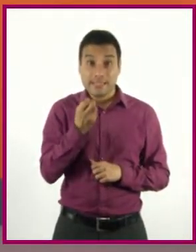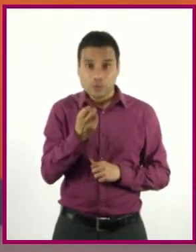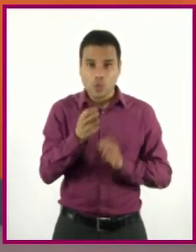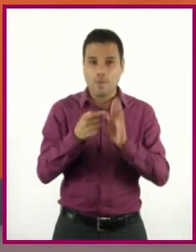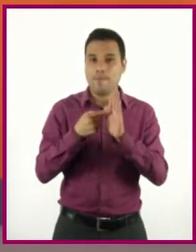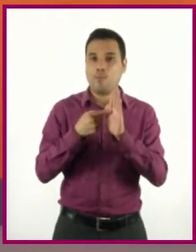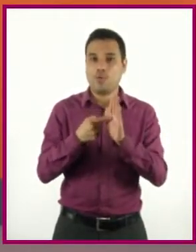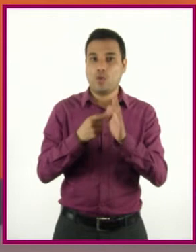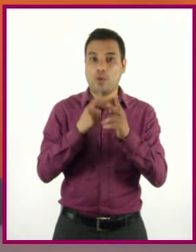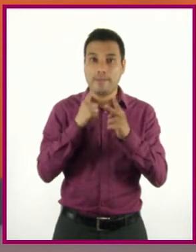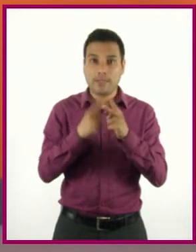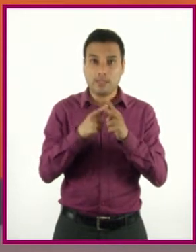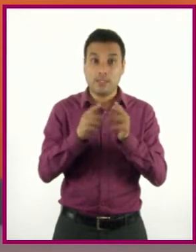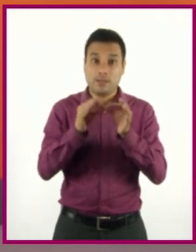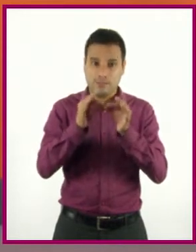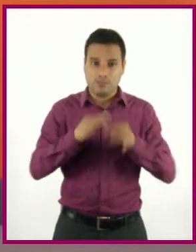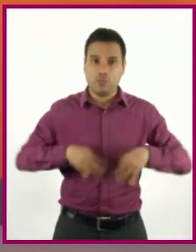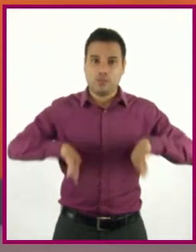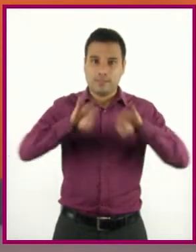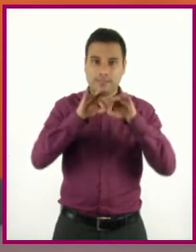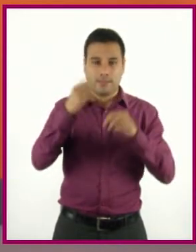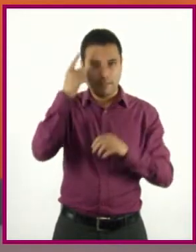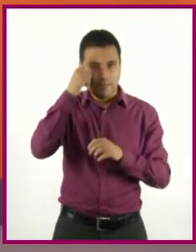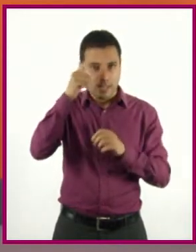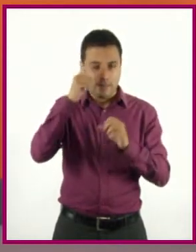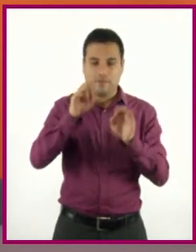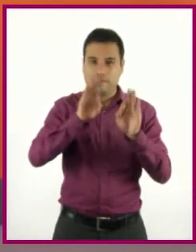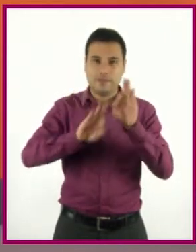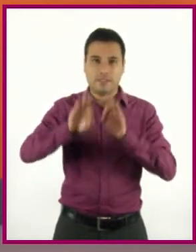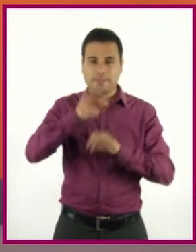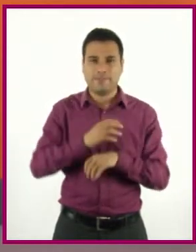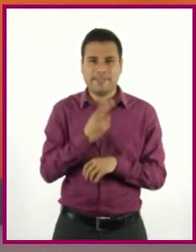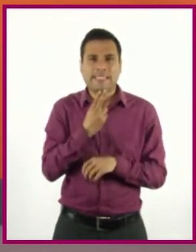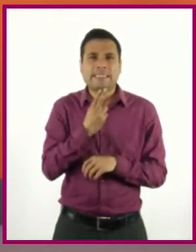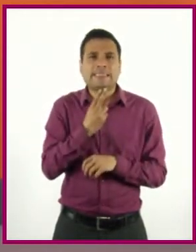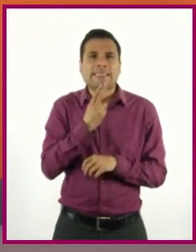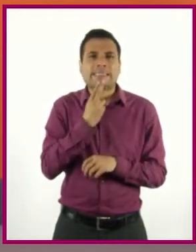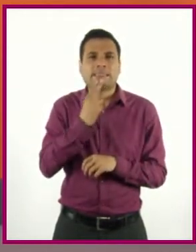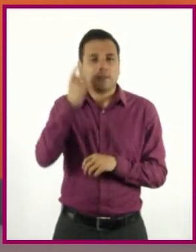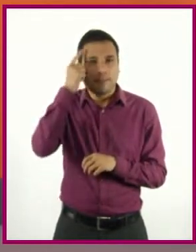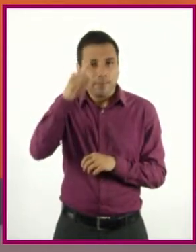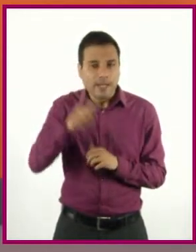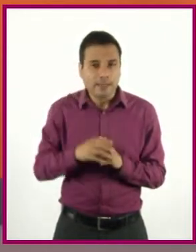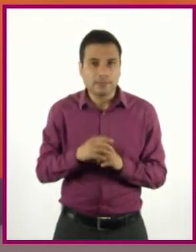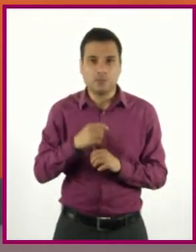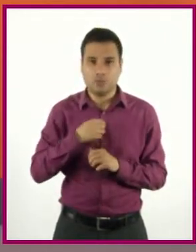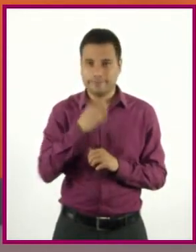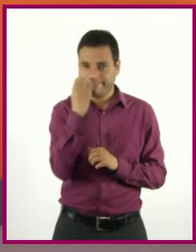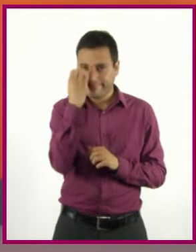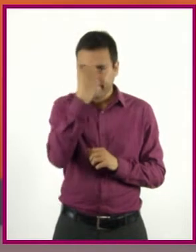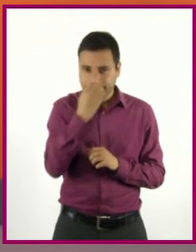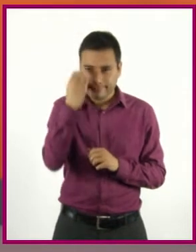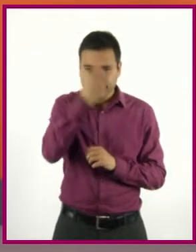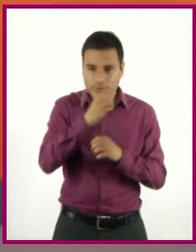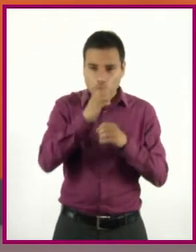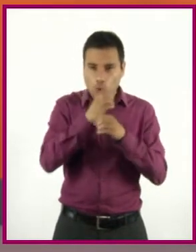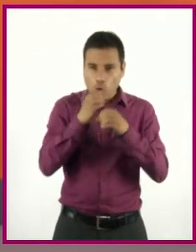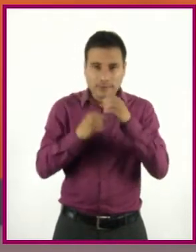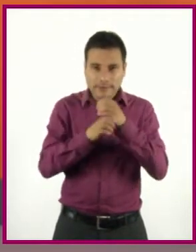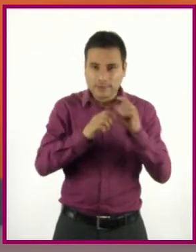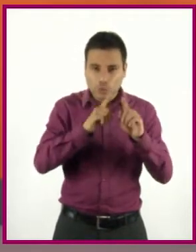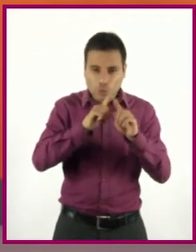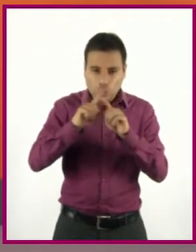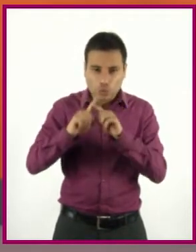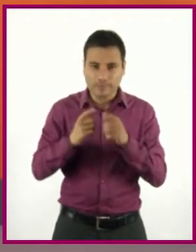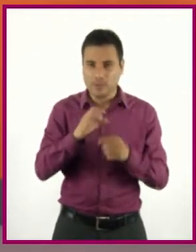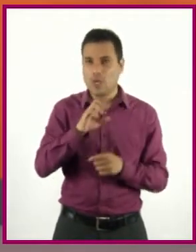matemático fundamental en la física, que entre otras cosas se utiliza para analizar ciertos fenómenos a nivel cuántico, es